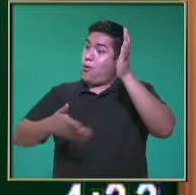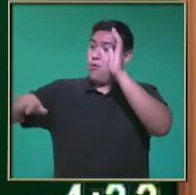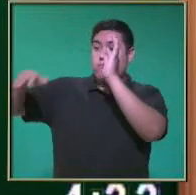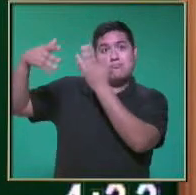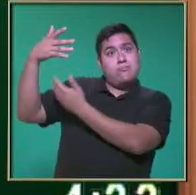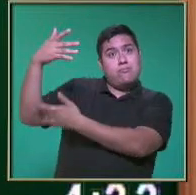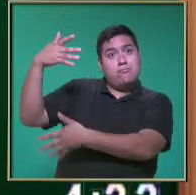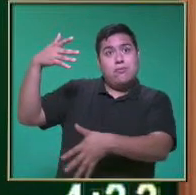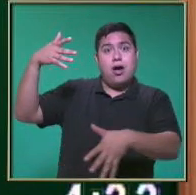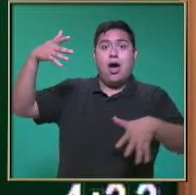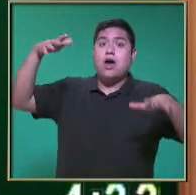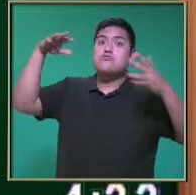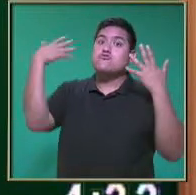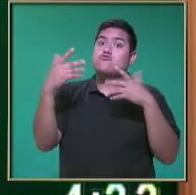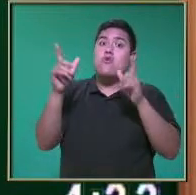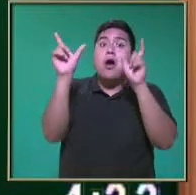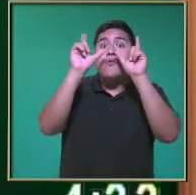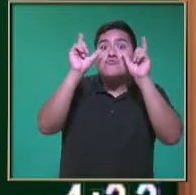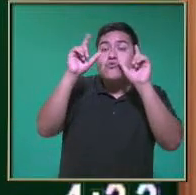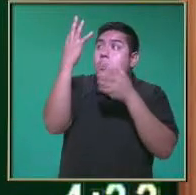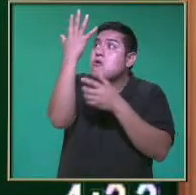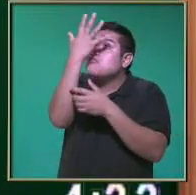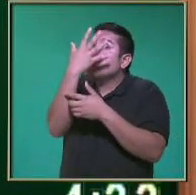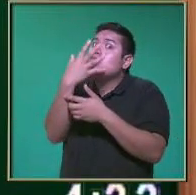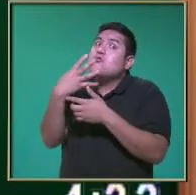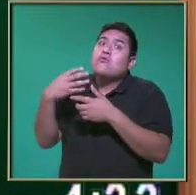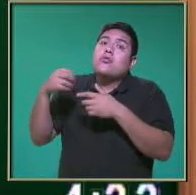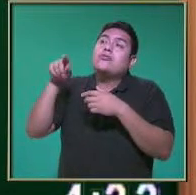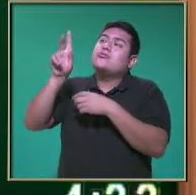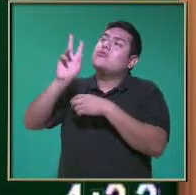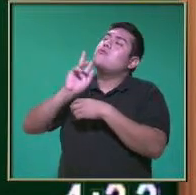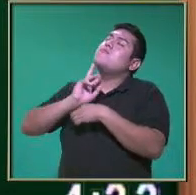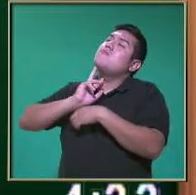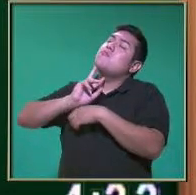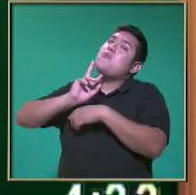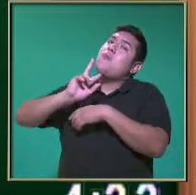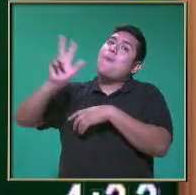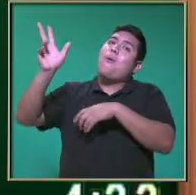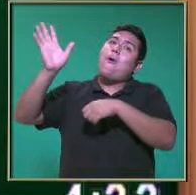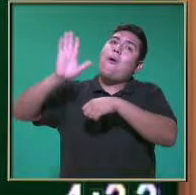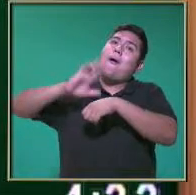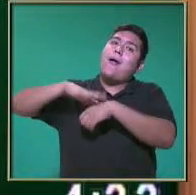Qué brillantes sus ojos. Estoy seguro que su voz sobrepasa